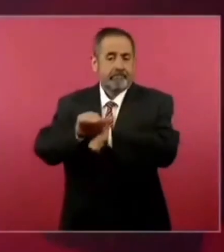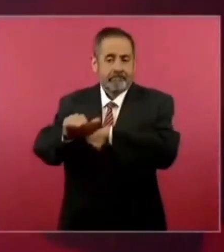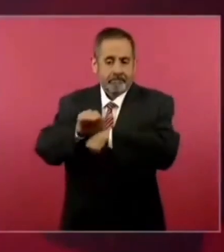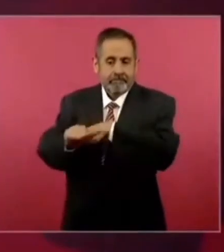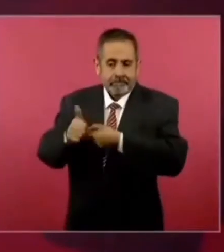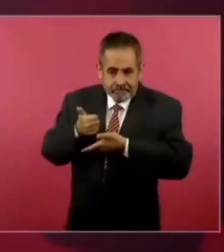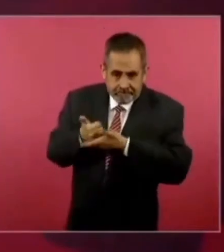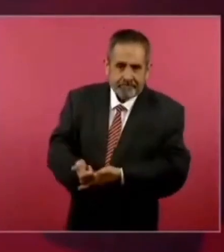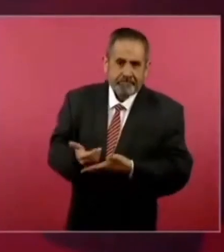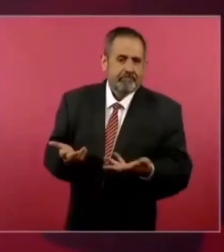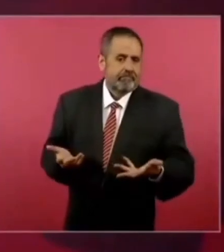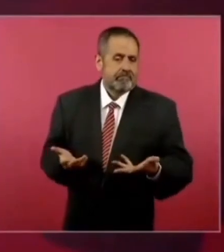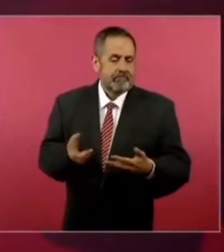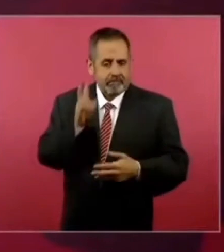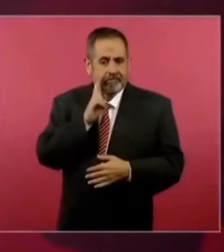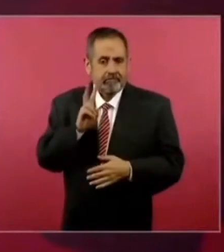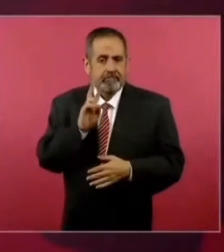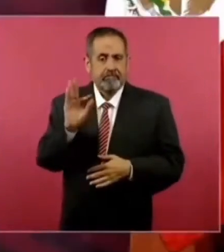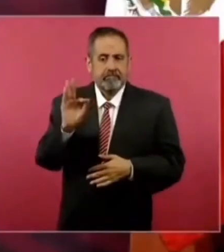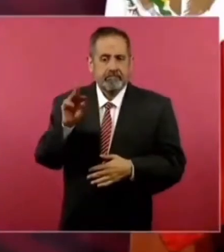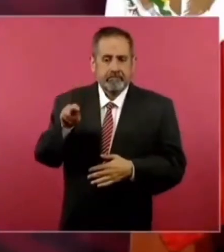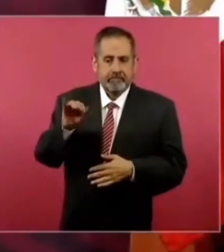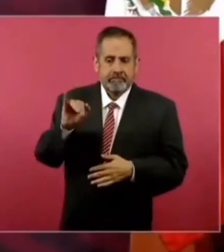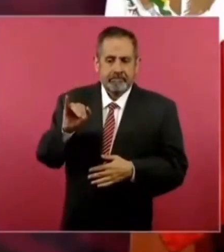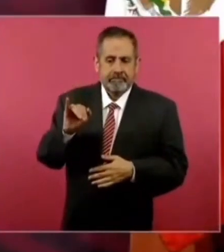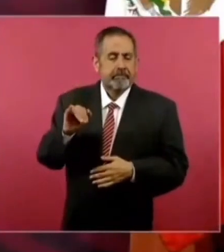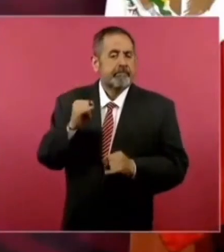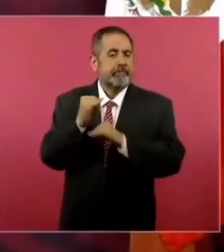que el Fondo Monetario Internacional